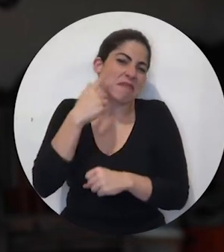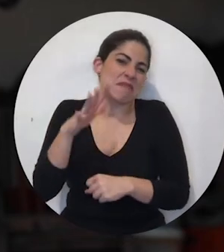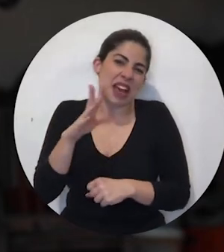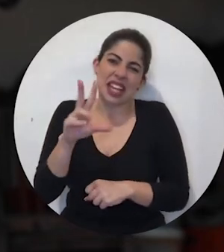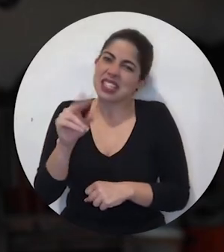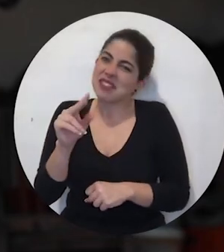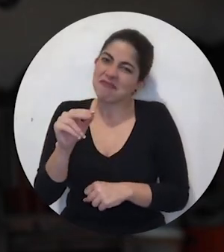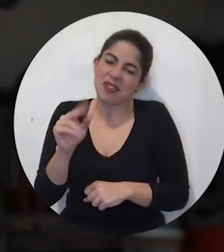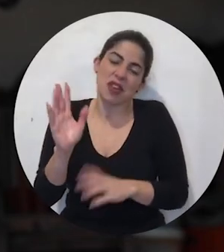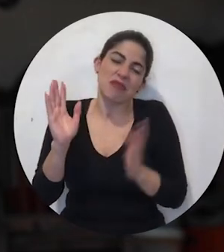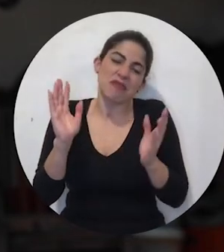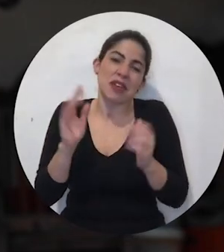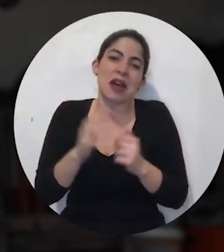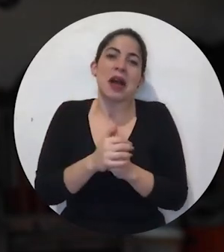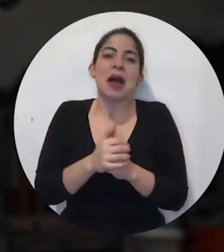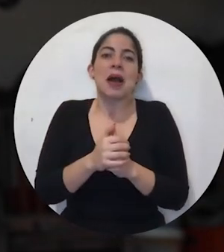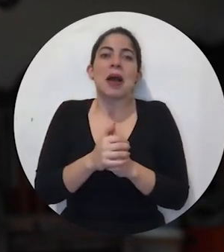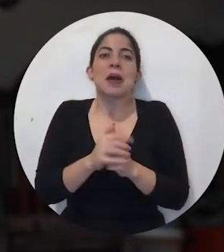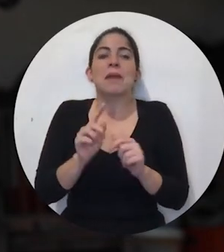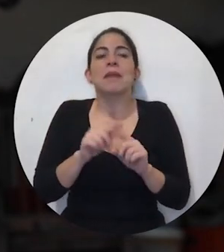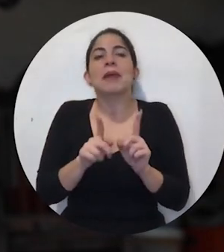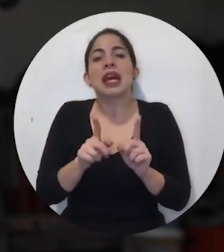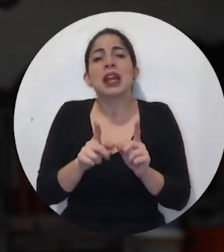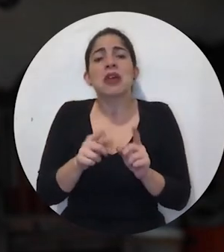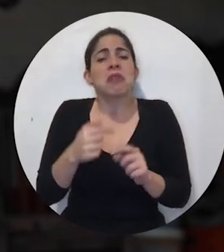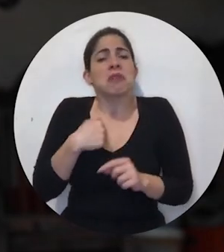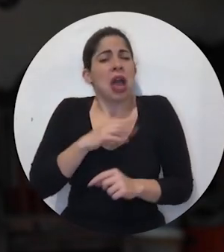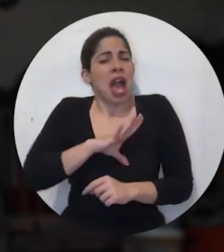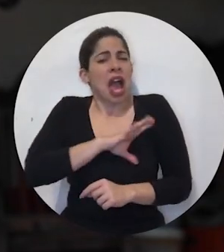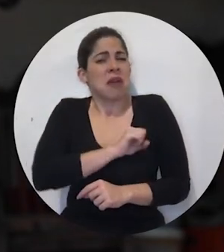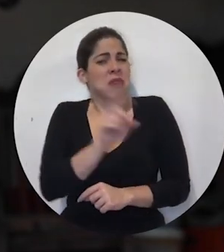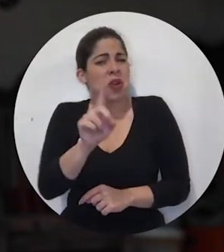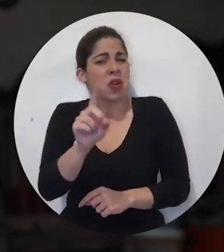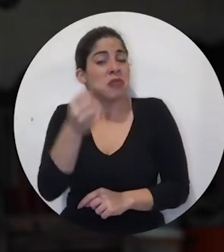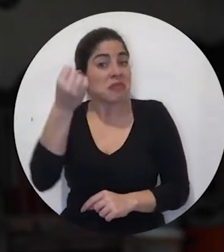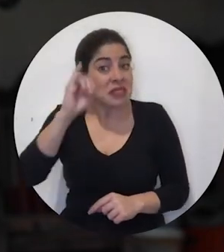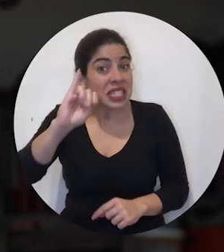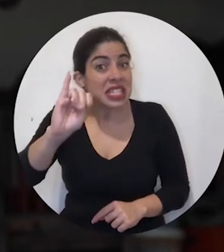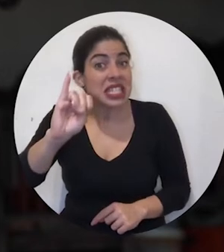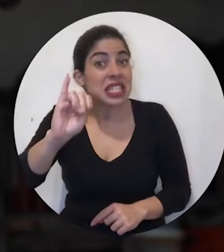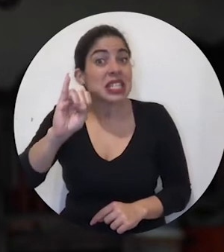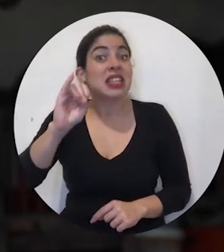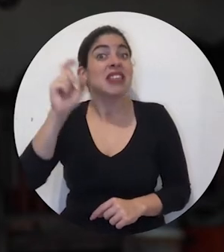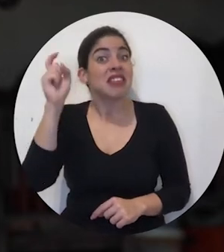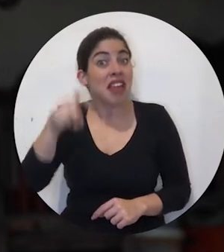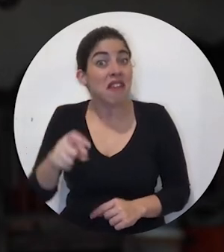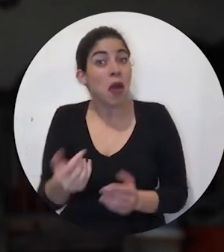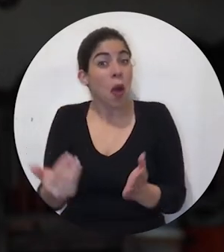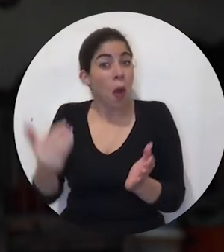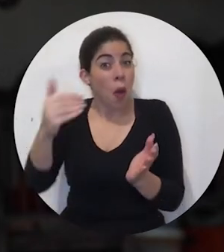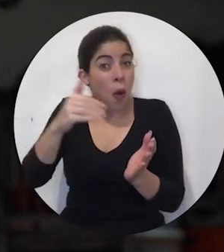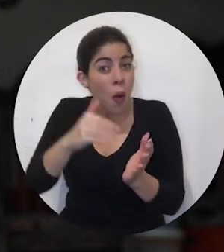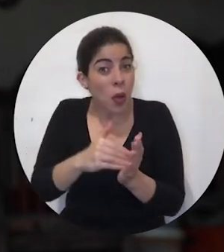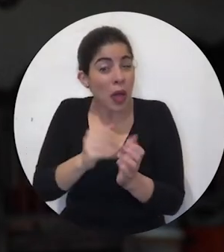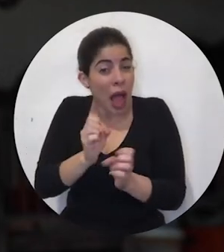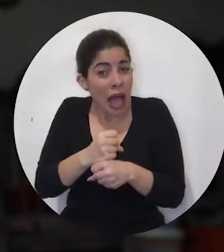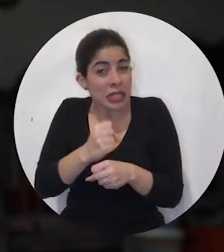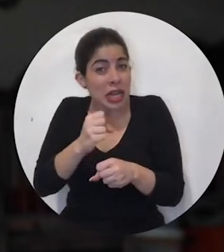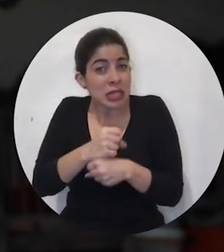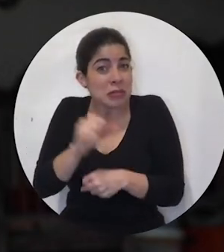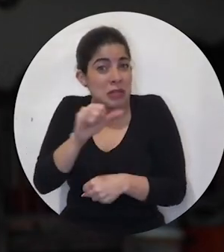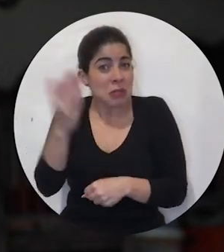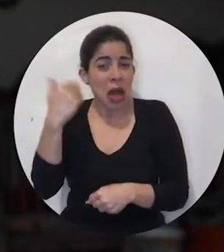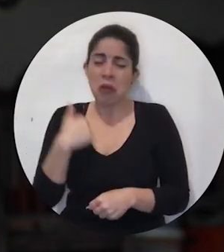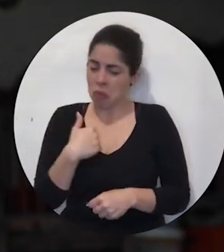este año parece que no, ¿verdad? Así es que, y no me arrepiento, si hubiera que volver a hacer